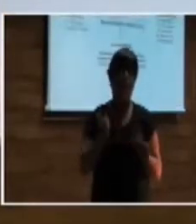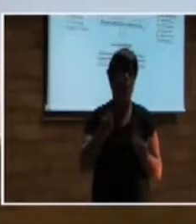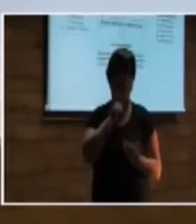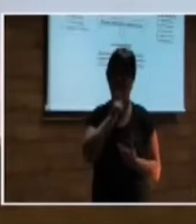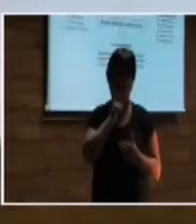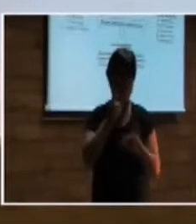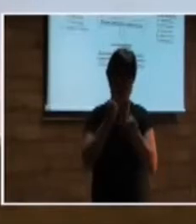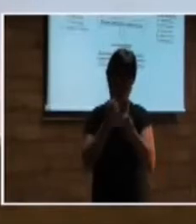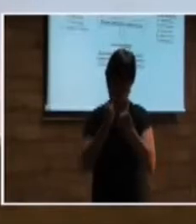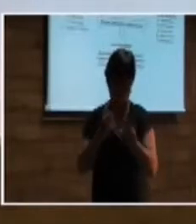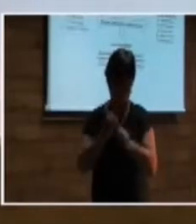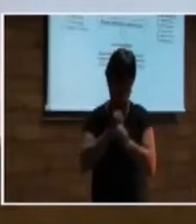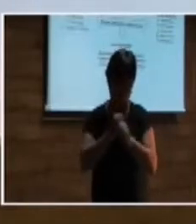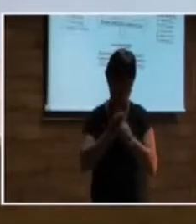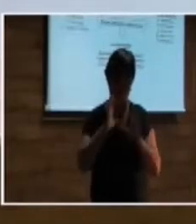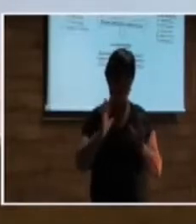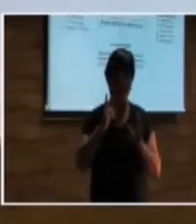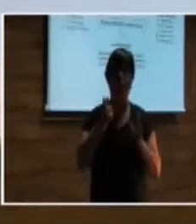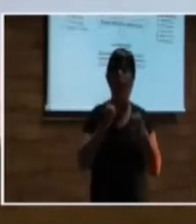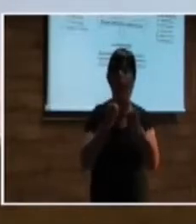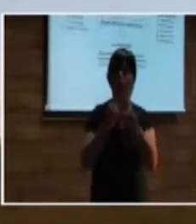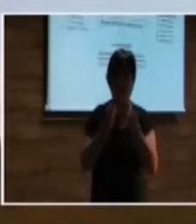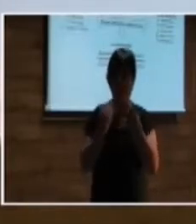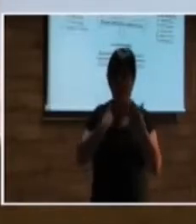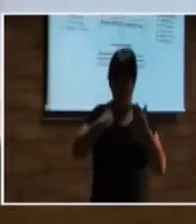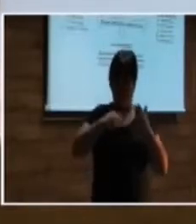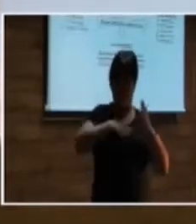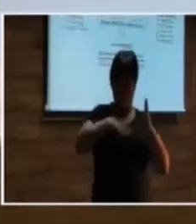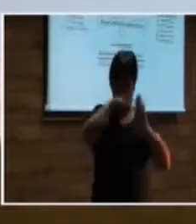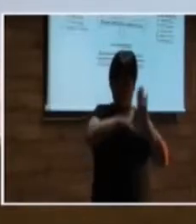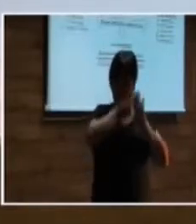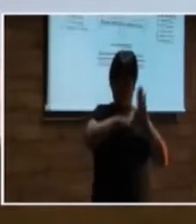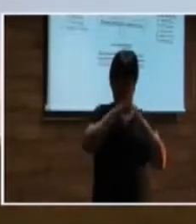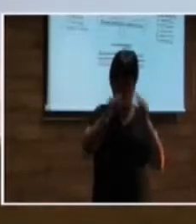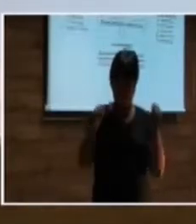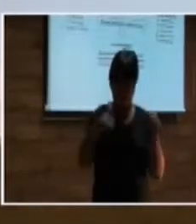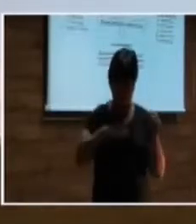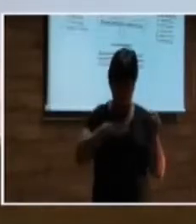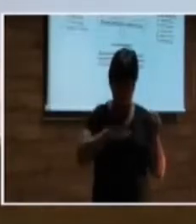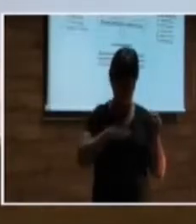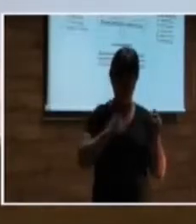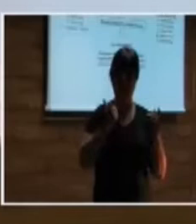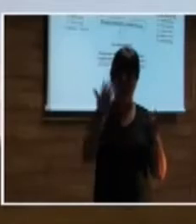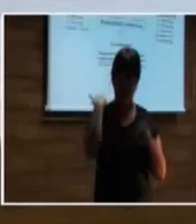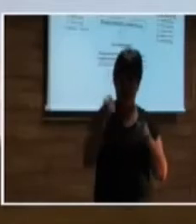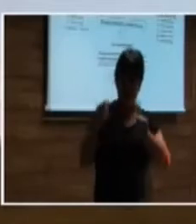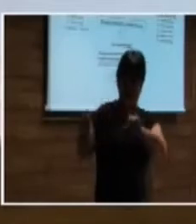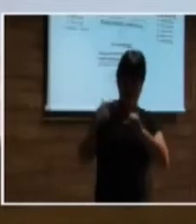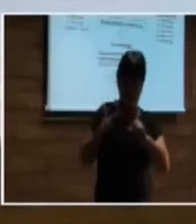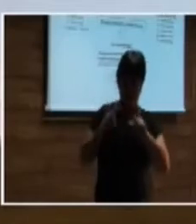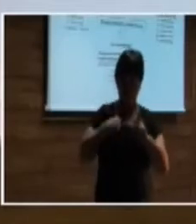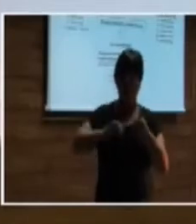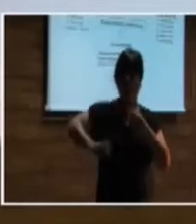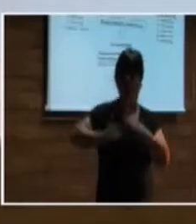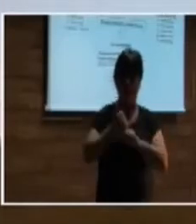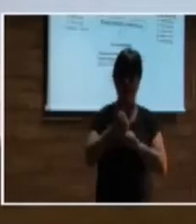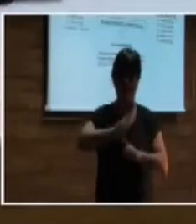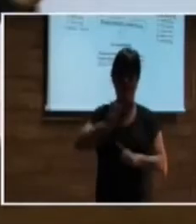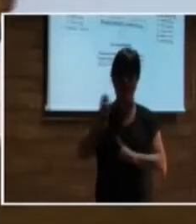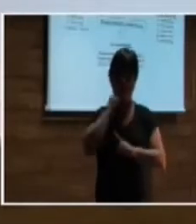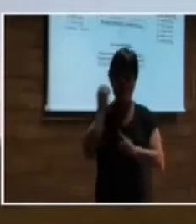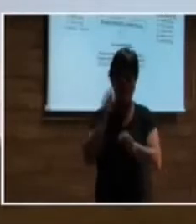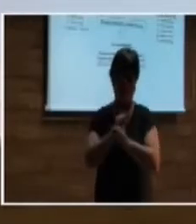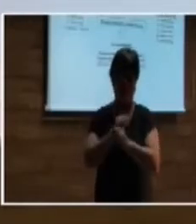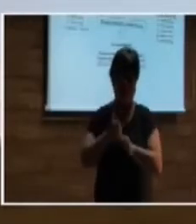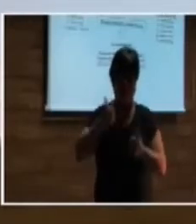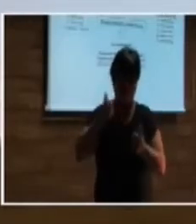solamente contarles que desde el programa hemos podido, estamos muy contentos. Ayer me llegó un mail que conseguimos otra beca más para poder continuar el estudio